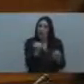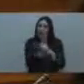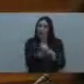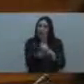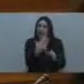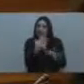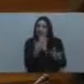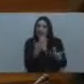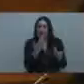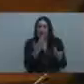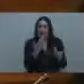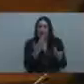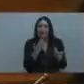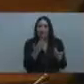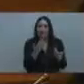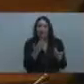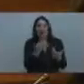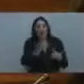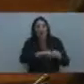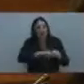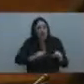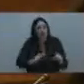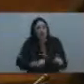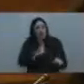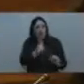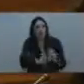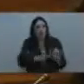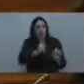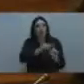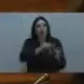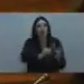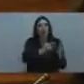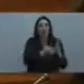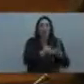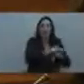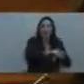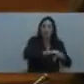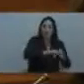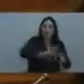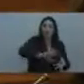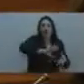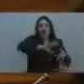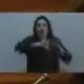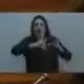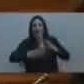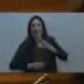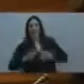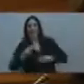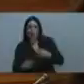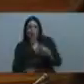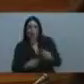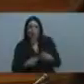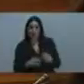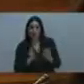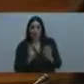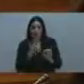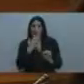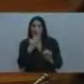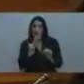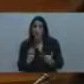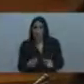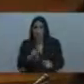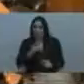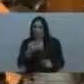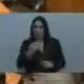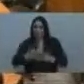tenía que estar aprovechando este valioso tiempo para pasar del proyecto básico al proyecto de ejecución y tan pronto como hubiese disponibilidad presupuestaria